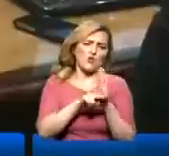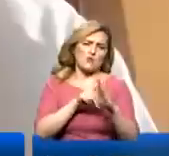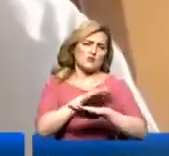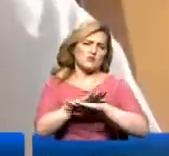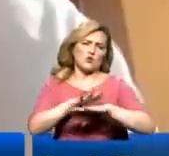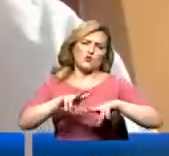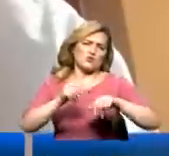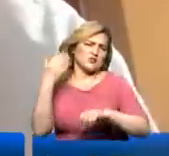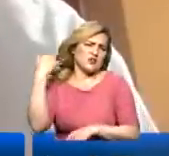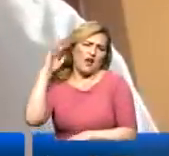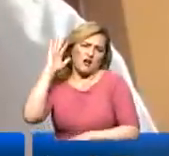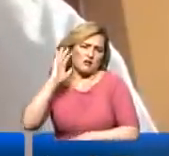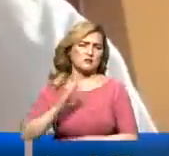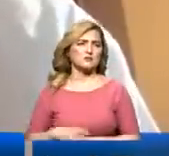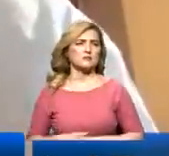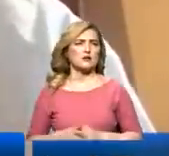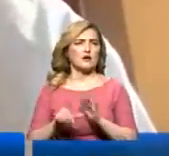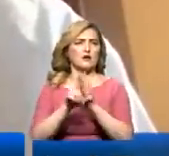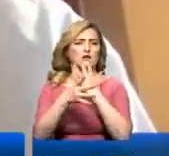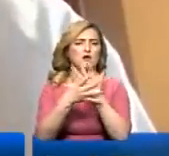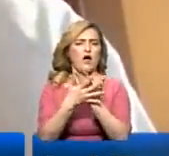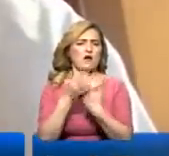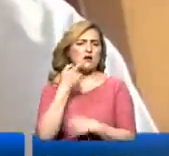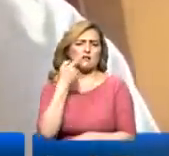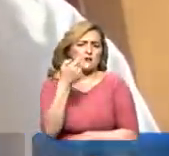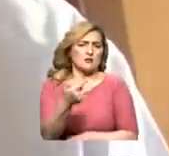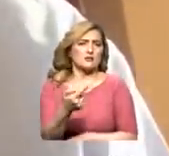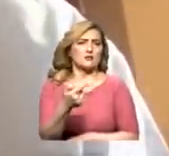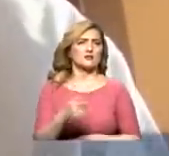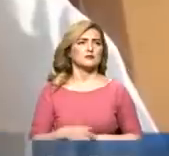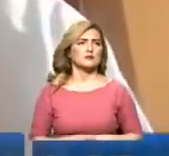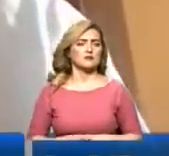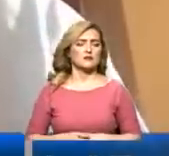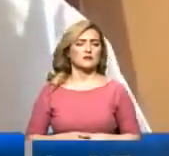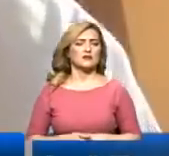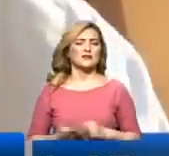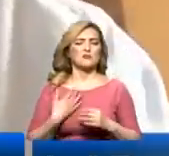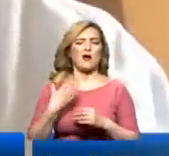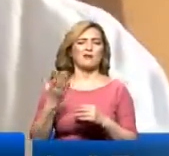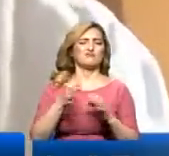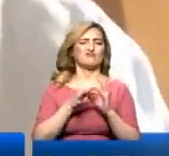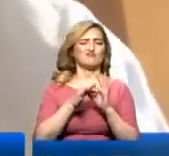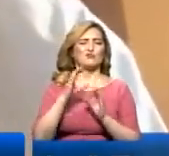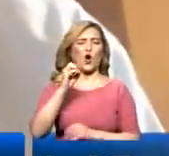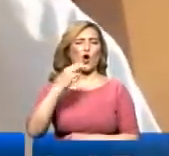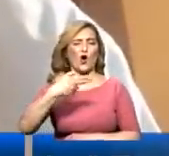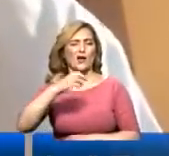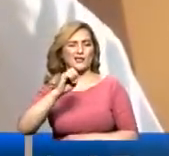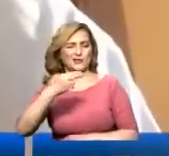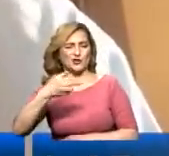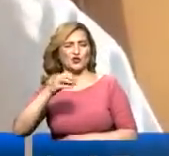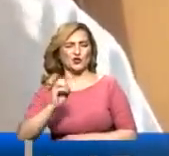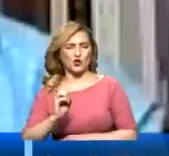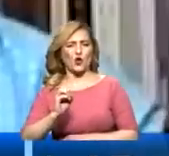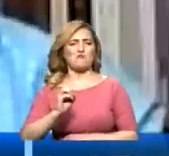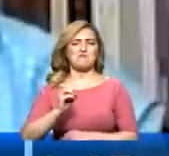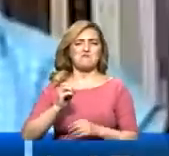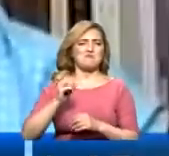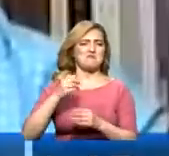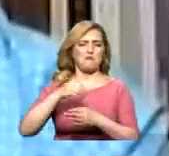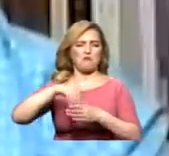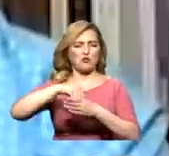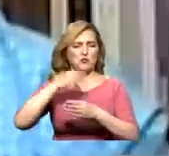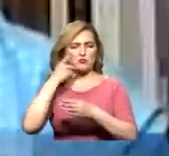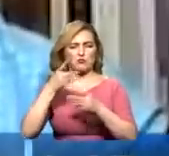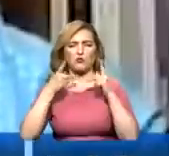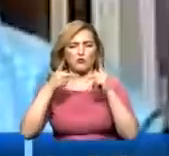el tema. El Código Orgánico Integral Penal ya tipifica el cohecho, el peculado, la concusión, el enriquecimiento ilícito. Y casi